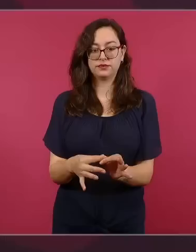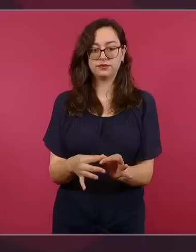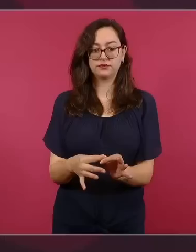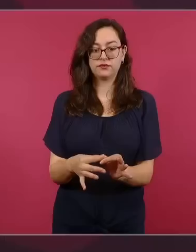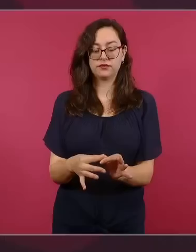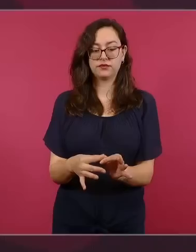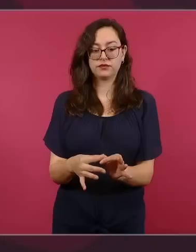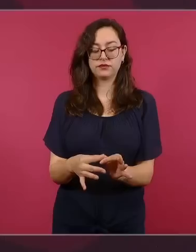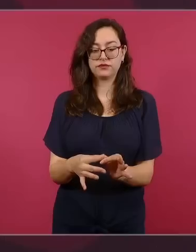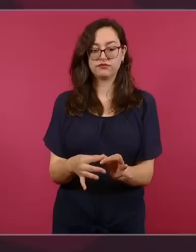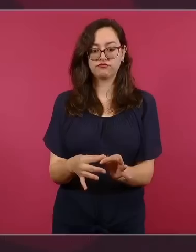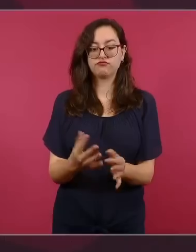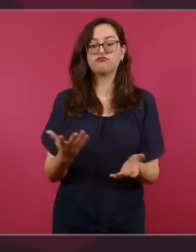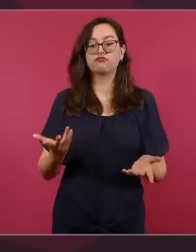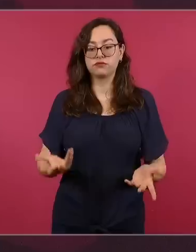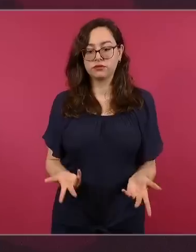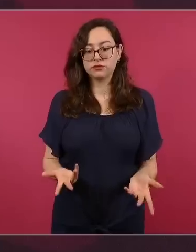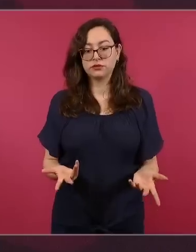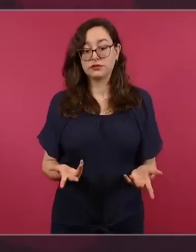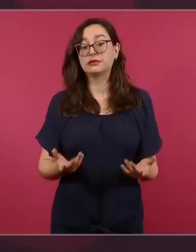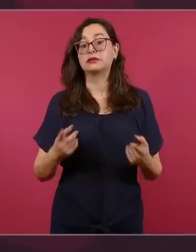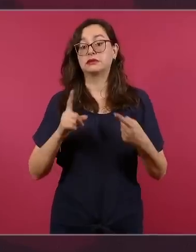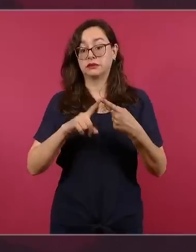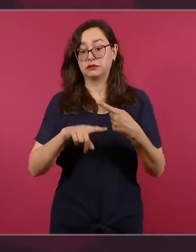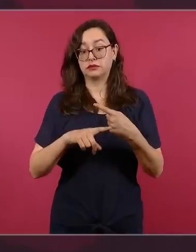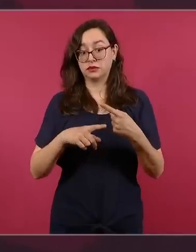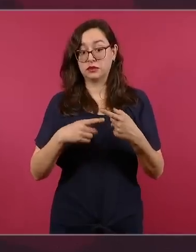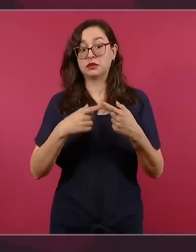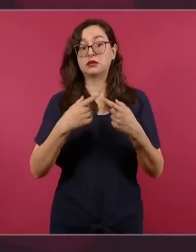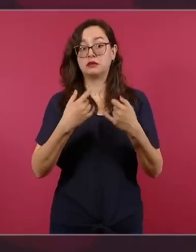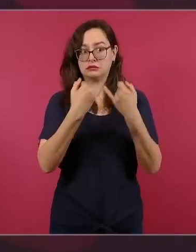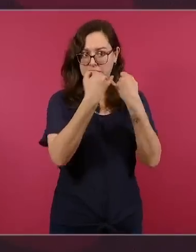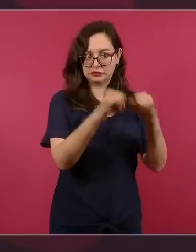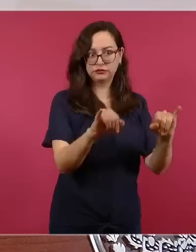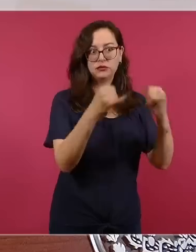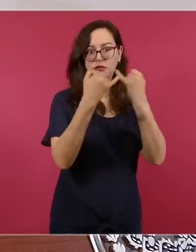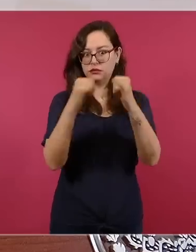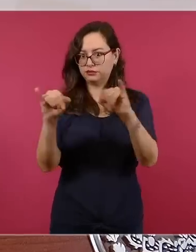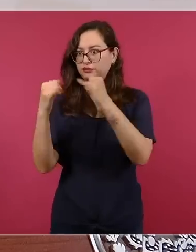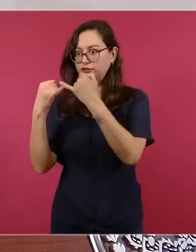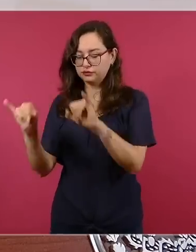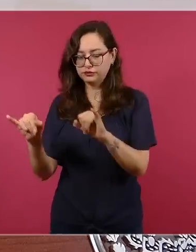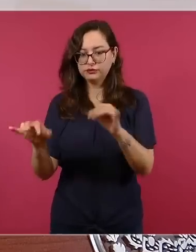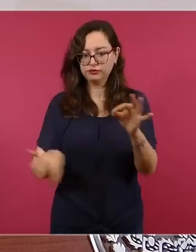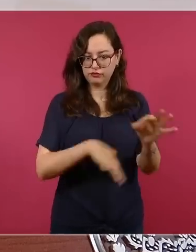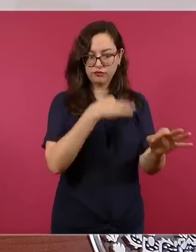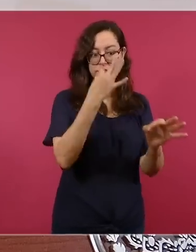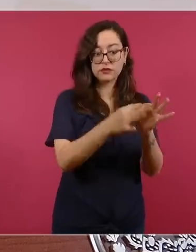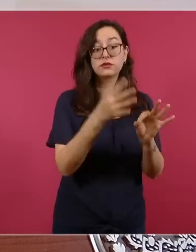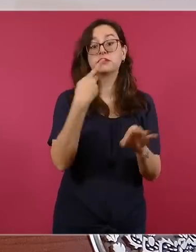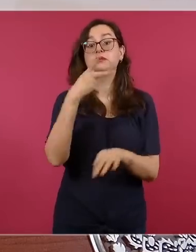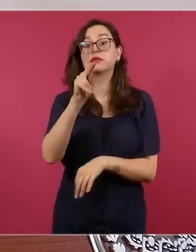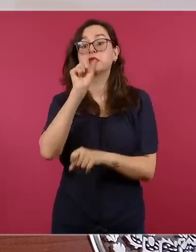y queremos que sea el mejor sistema de salud pública del mundo.